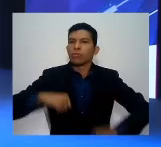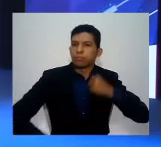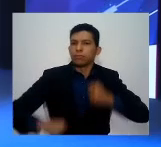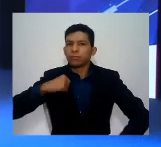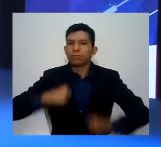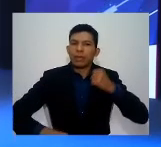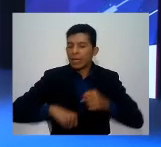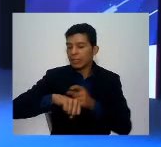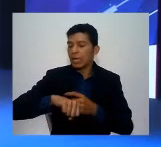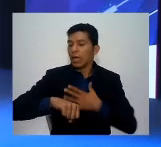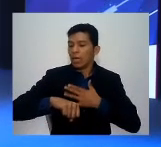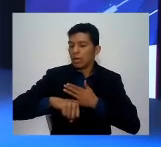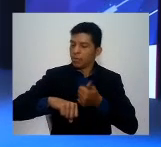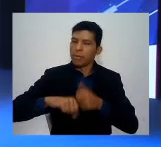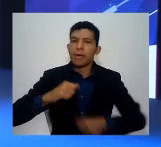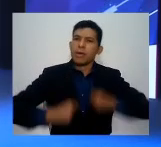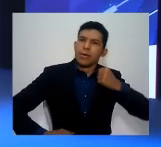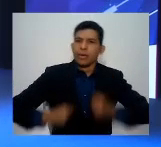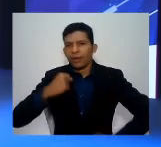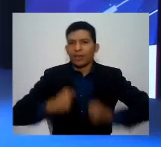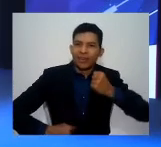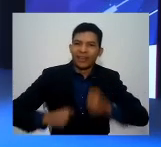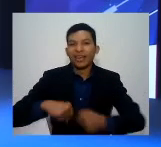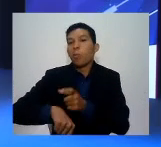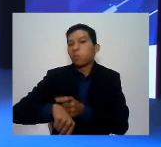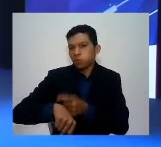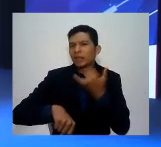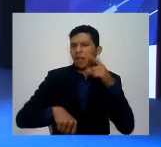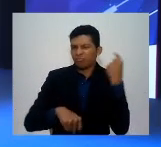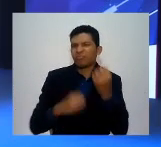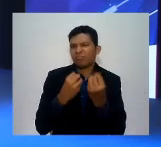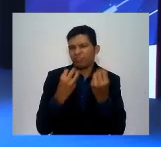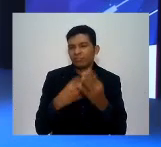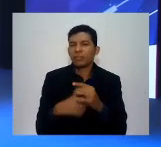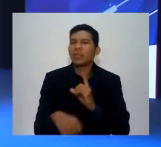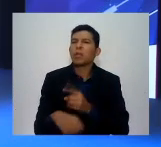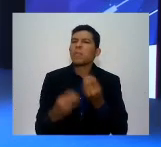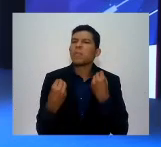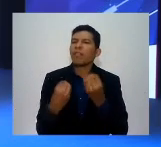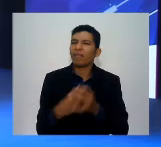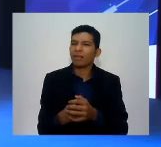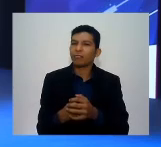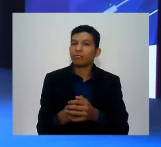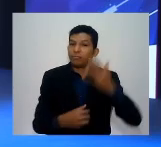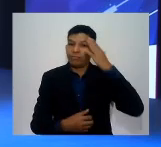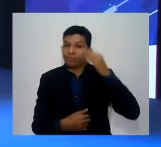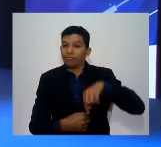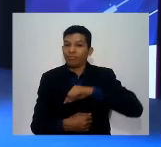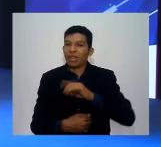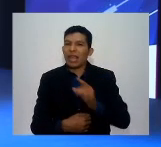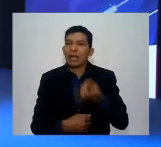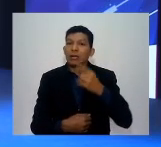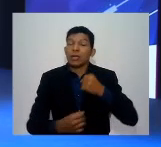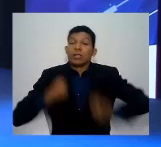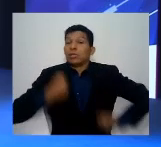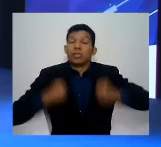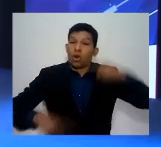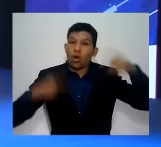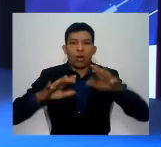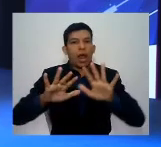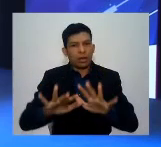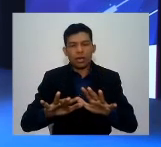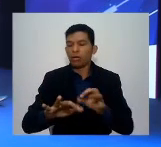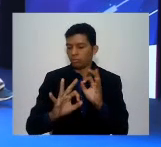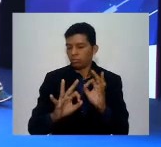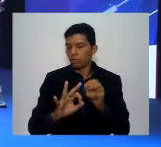Ahora, para los padres paranoicos, no mentiras, para los padres paranoicos no, la muerte súbita en los bebés es algo relativamente común, ¿listo?